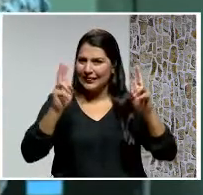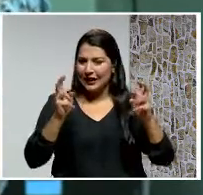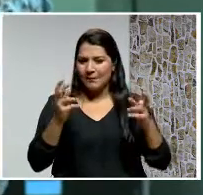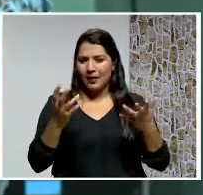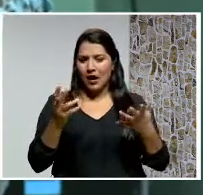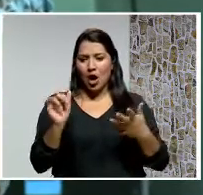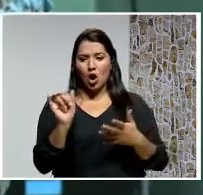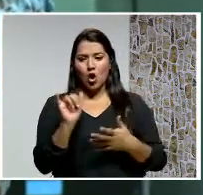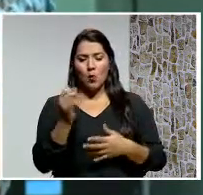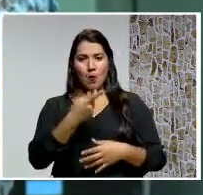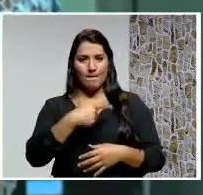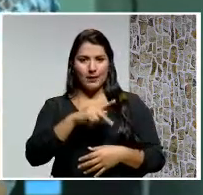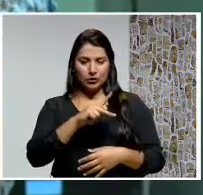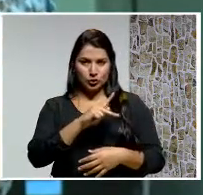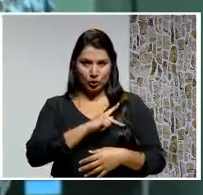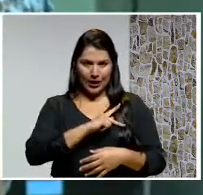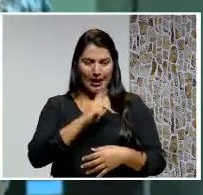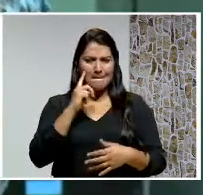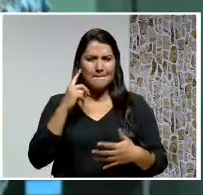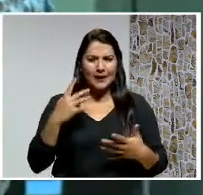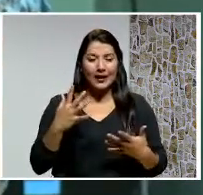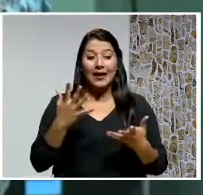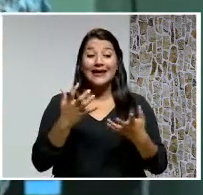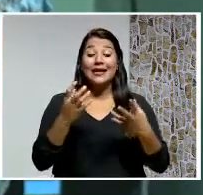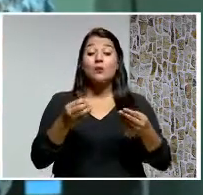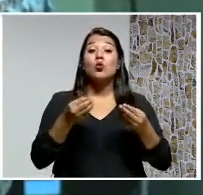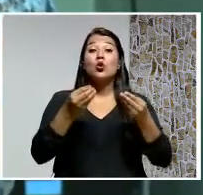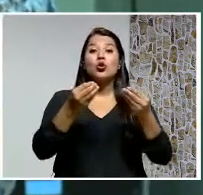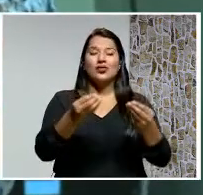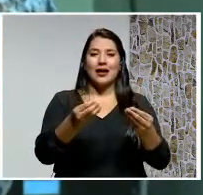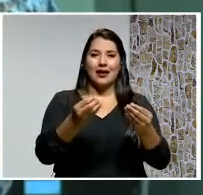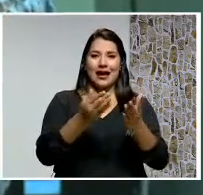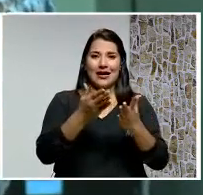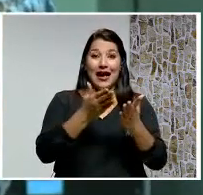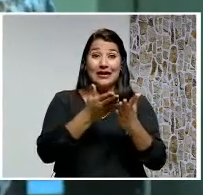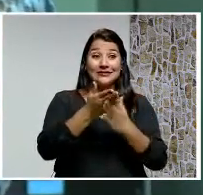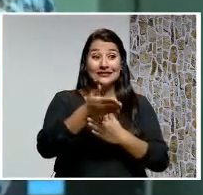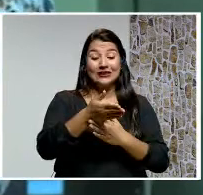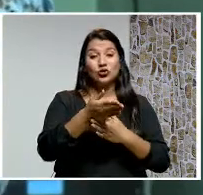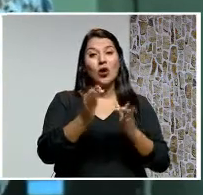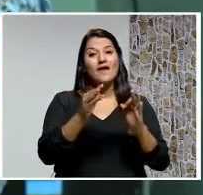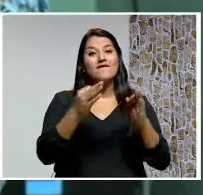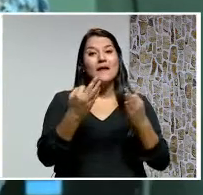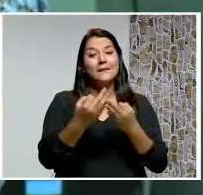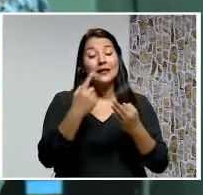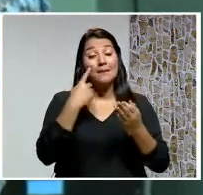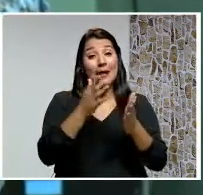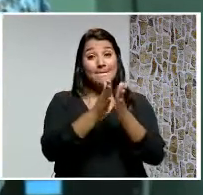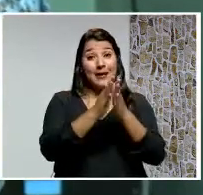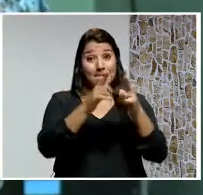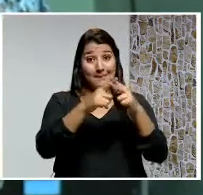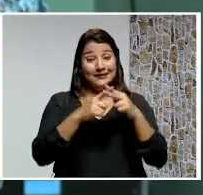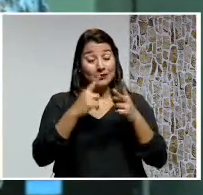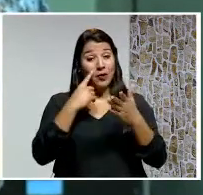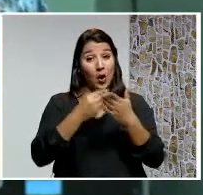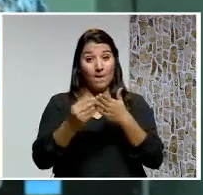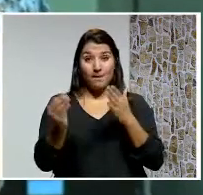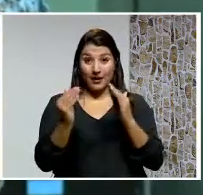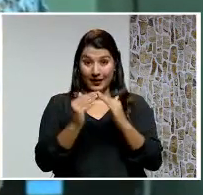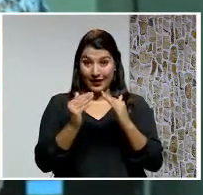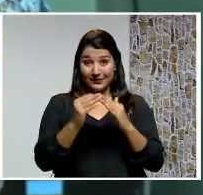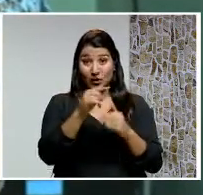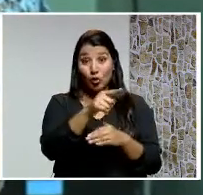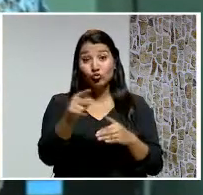personal, de forma tal que puedan las familias tener ese acceso a la vivienda. Ustedes lo acaban de ver claramente,